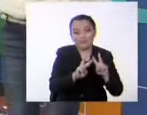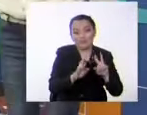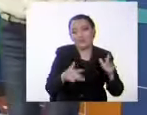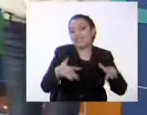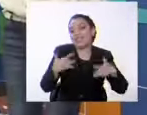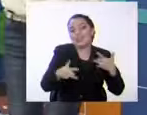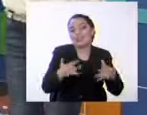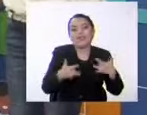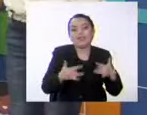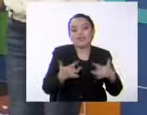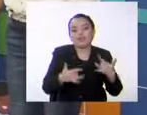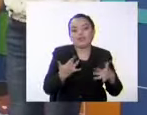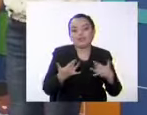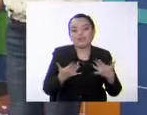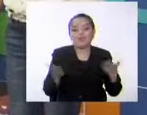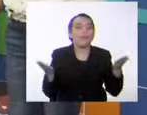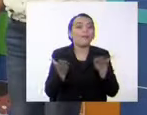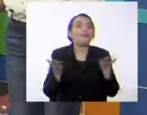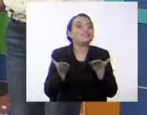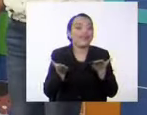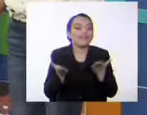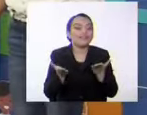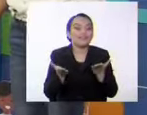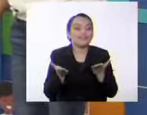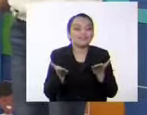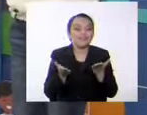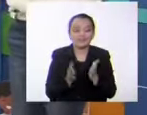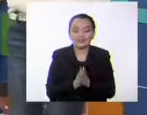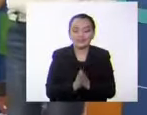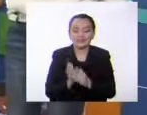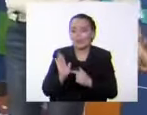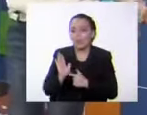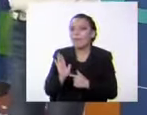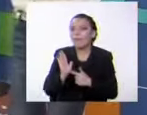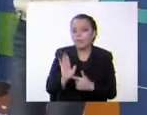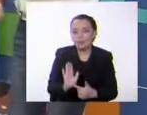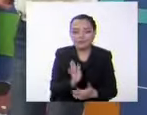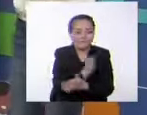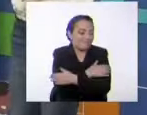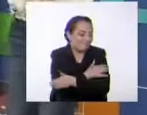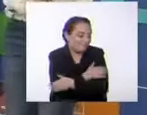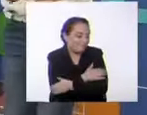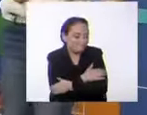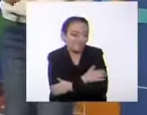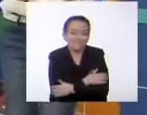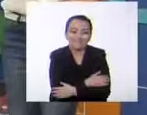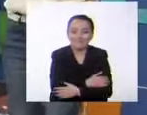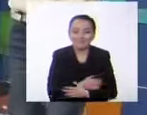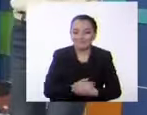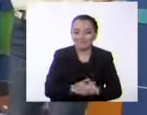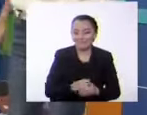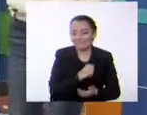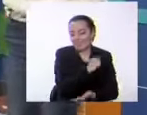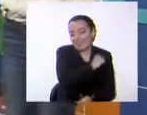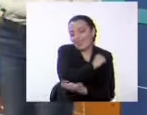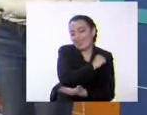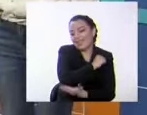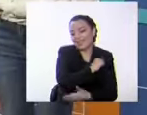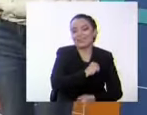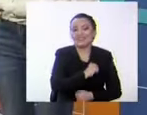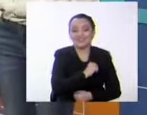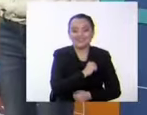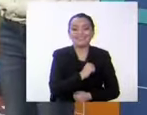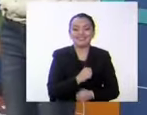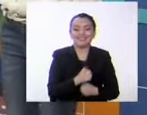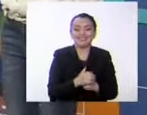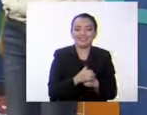¿eh? Bueno, no sé, en muestras de cariño, de afecto, Un abrazo, un bueno, abrazo un exacto, codito hoy. que Ajá. podemos tener.